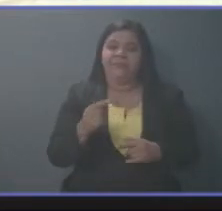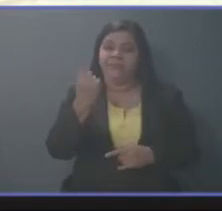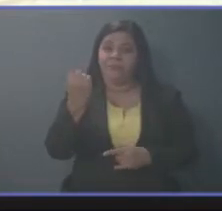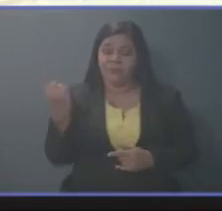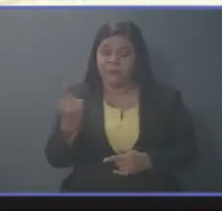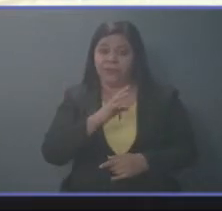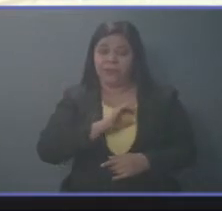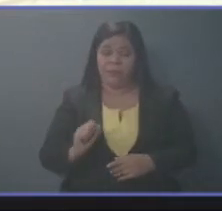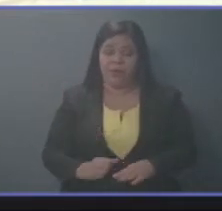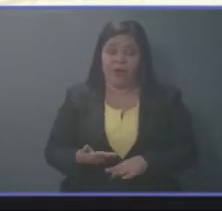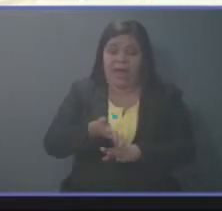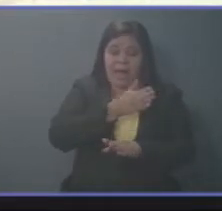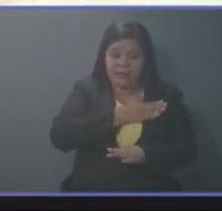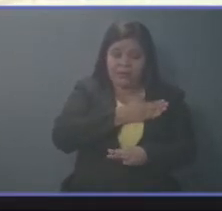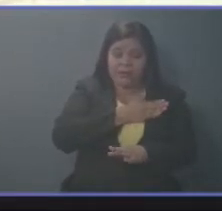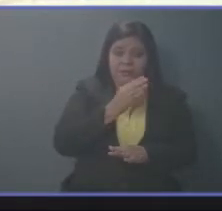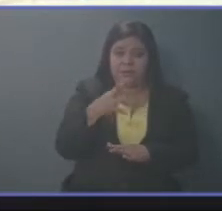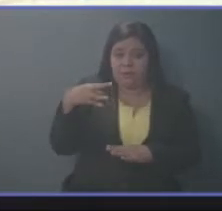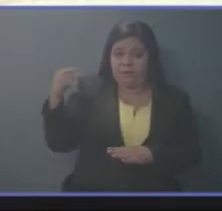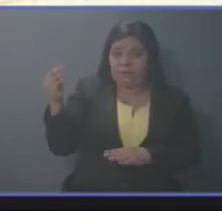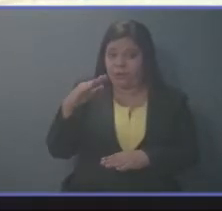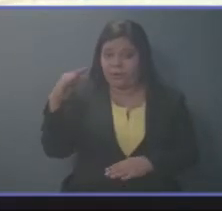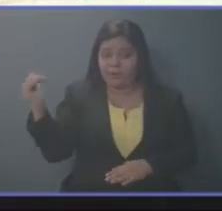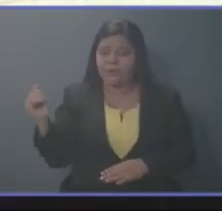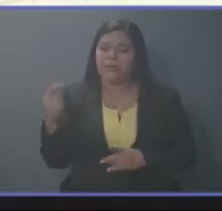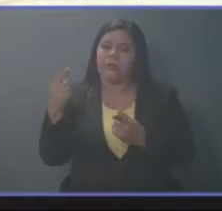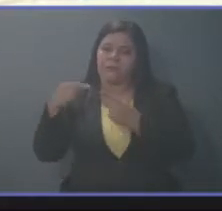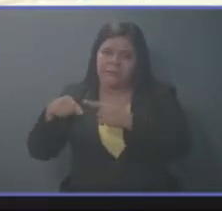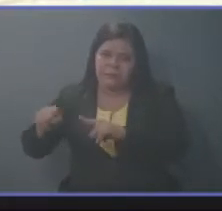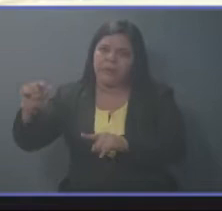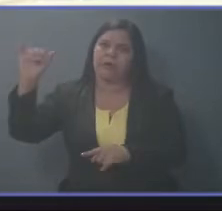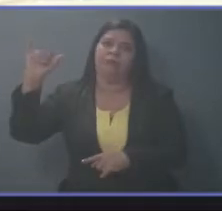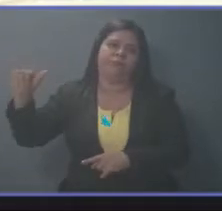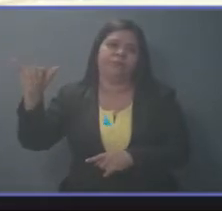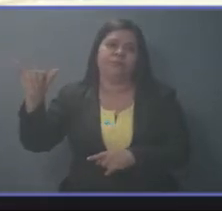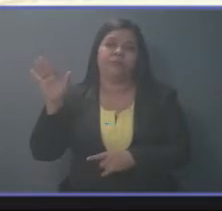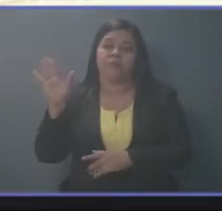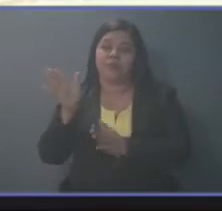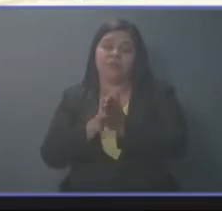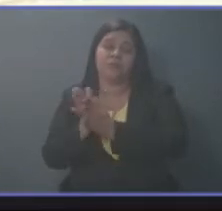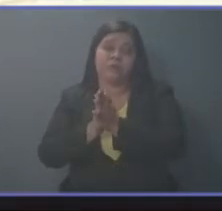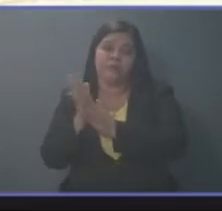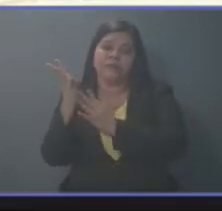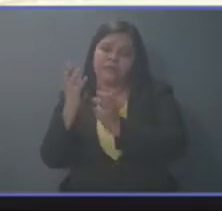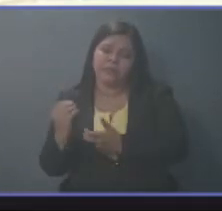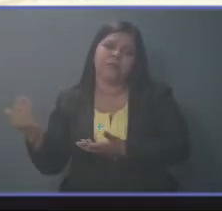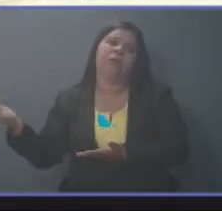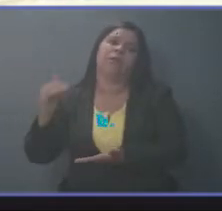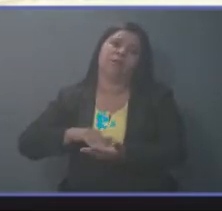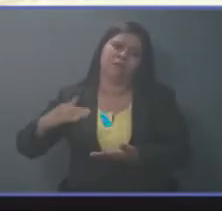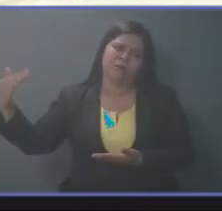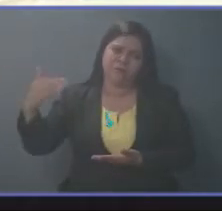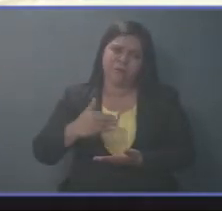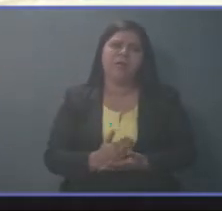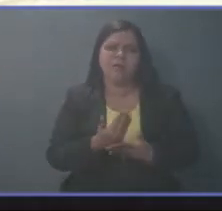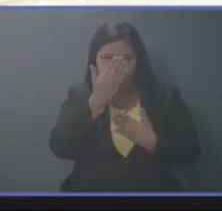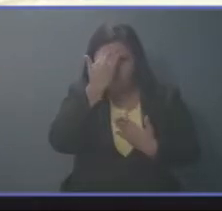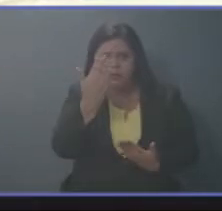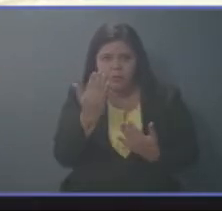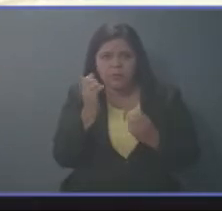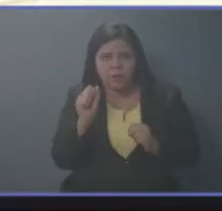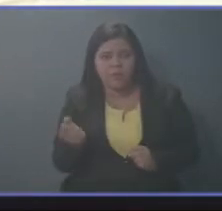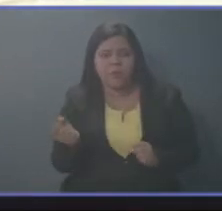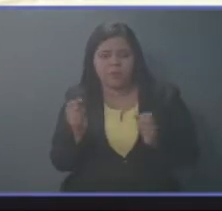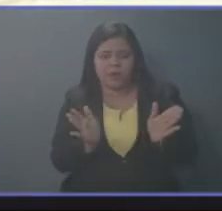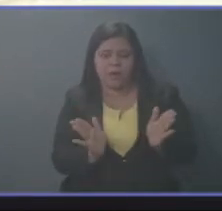salvadoreñas que habían salido del país permanezcan aún fuera del mismo, a pesar de su deseo de querer regresar y su disposición en obedecer las medidas